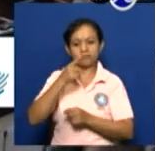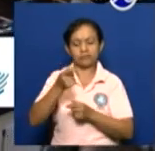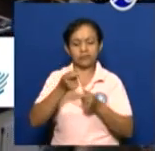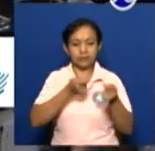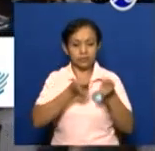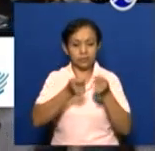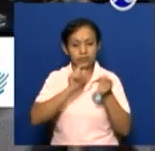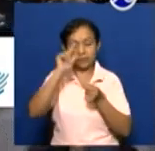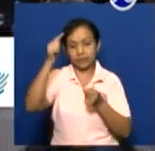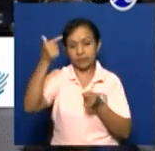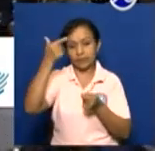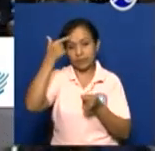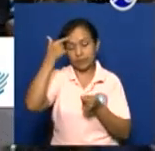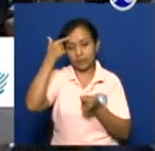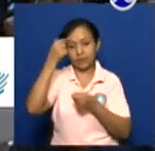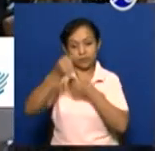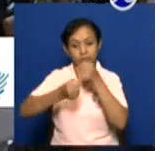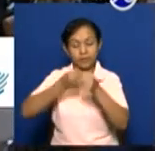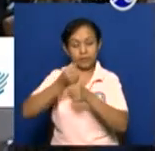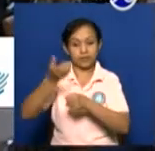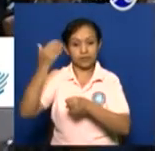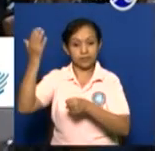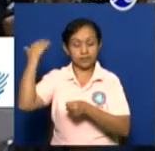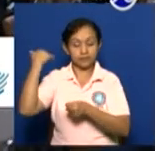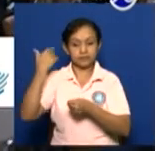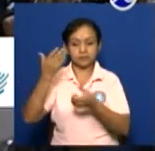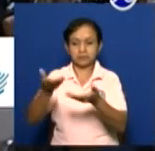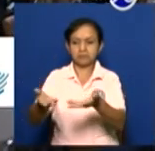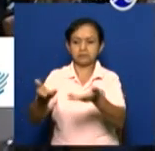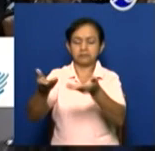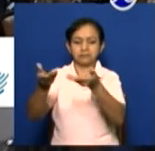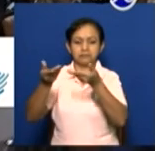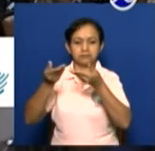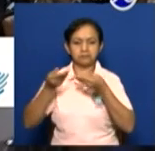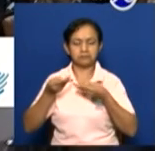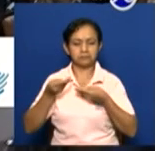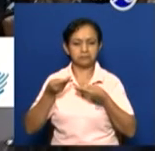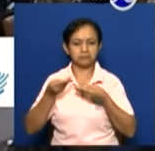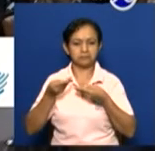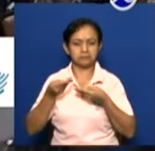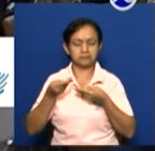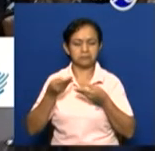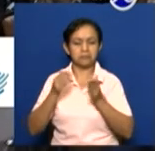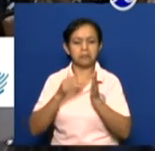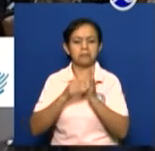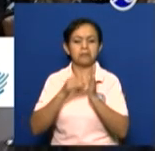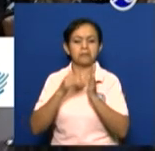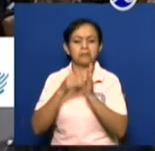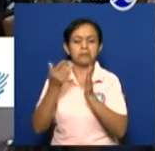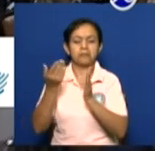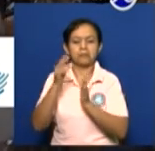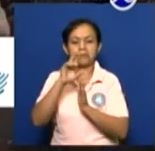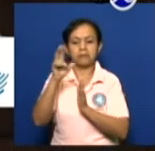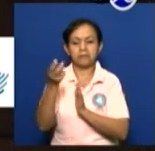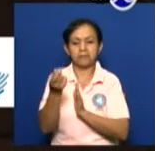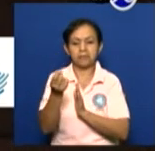el gobierno por esa época, recibieron unas cuantas miles de pesos que, repartidos